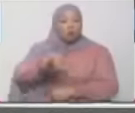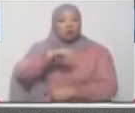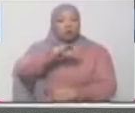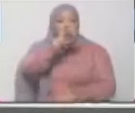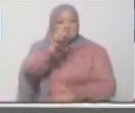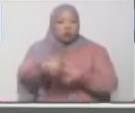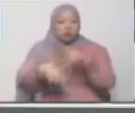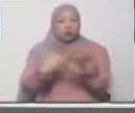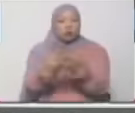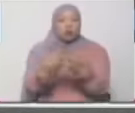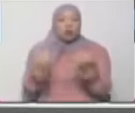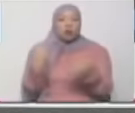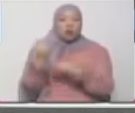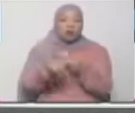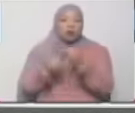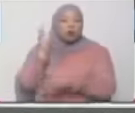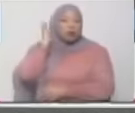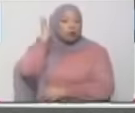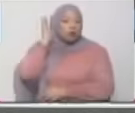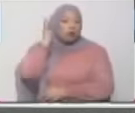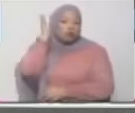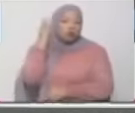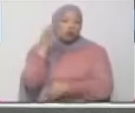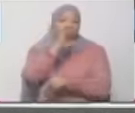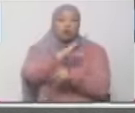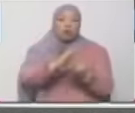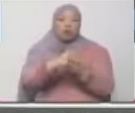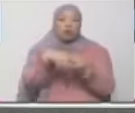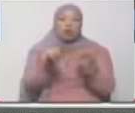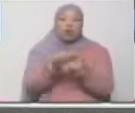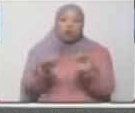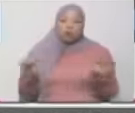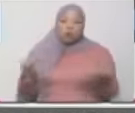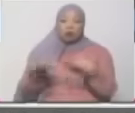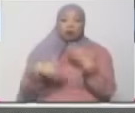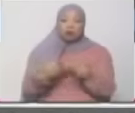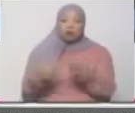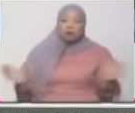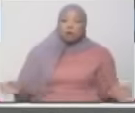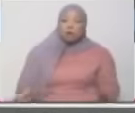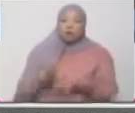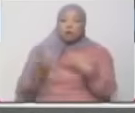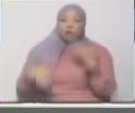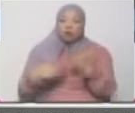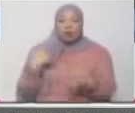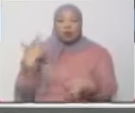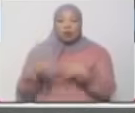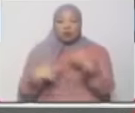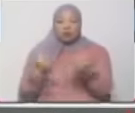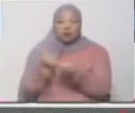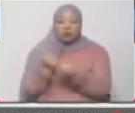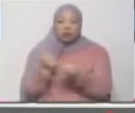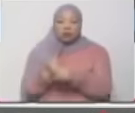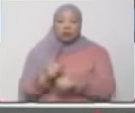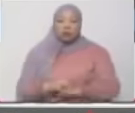empoderado, consciente, culto, educado, motivado, activado.